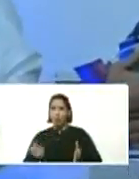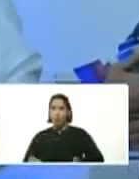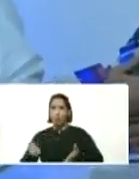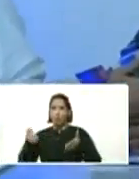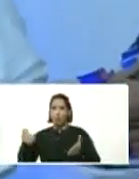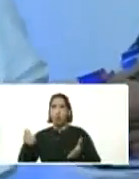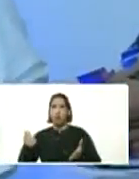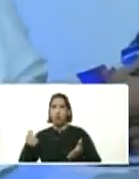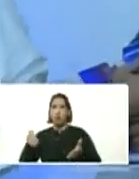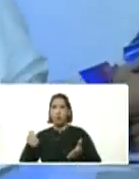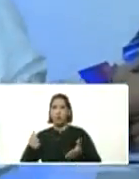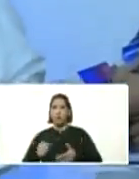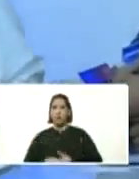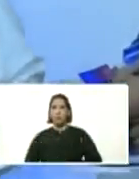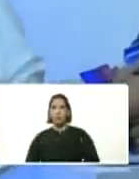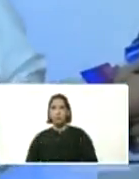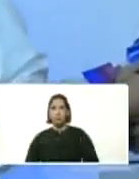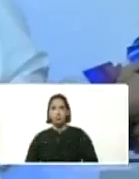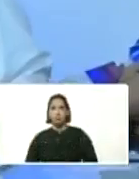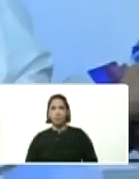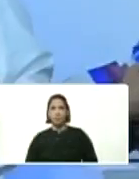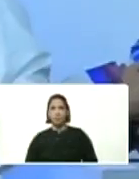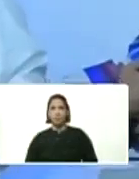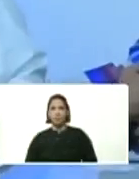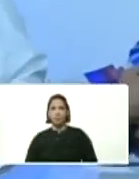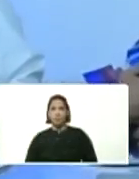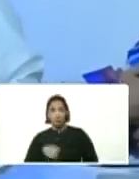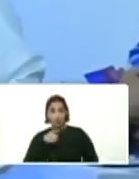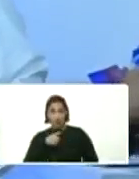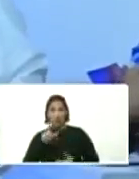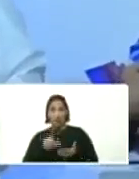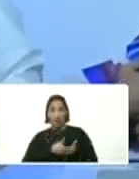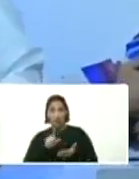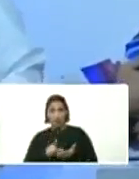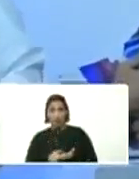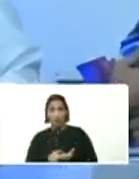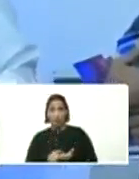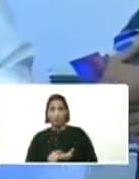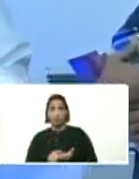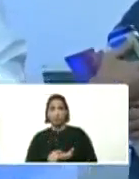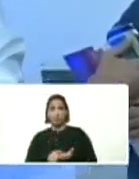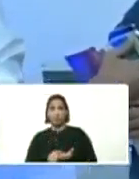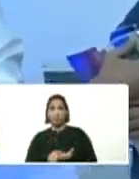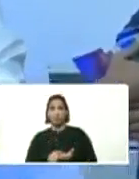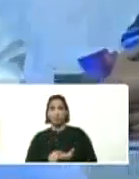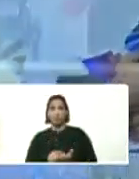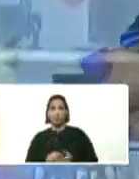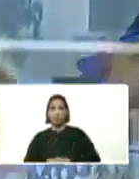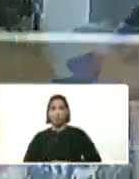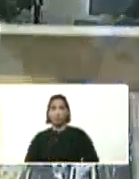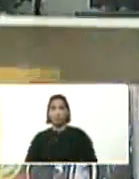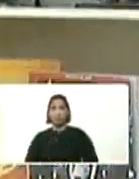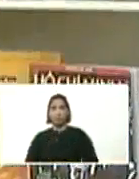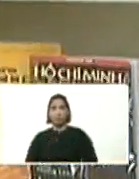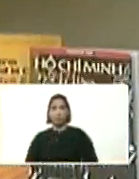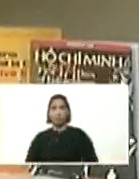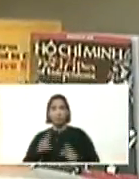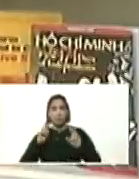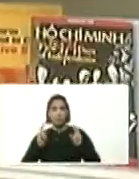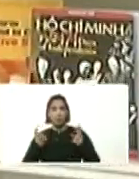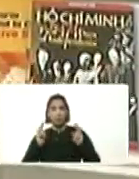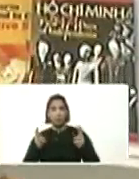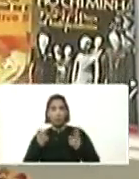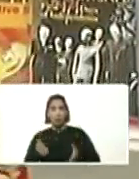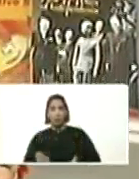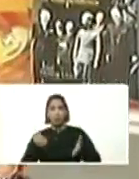Piconsalas. Aló. Ese libro, It's a Selfie World, ese es su título, ganó